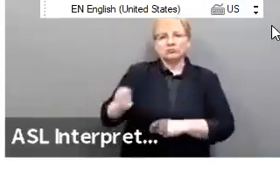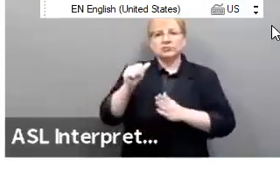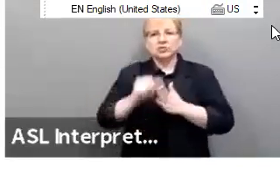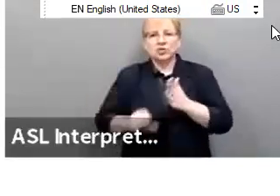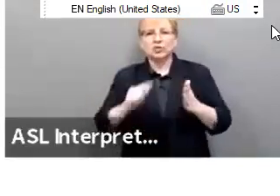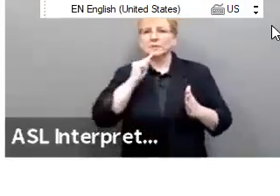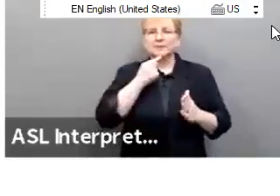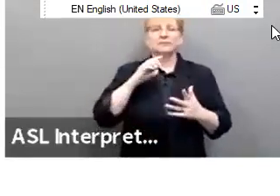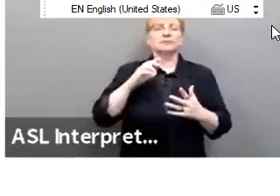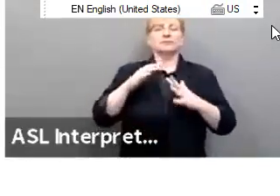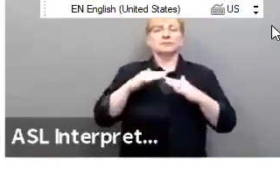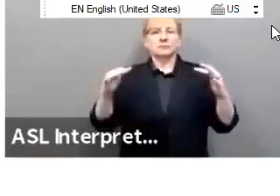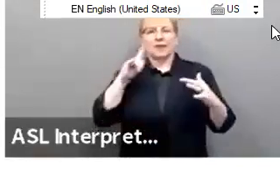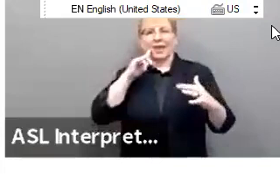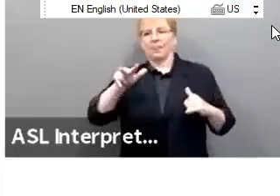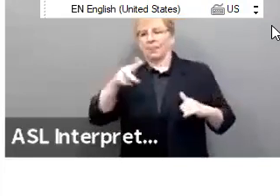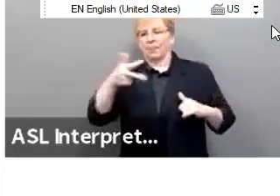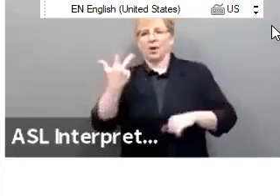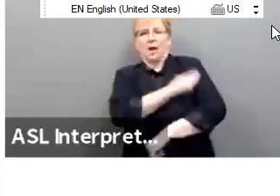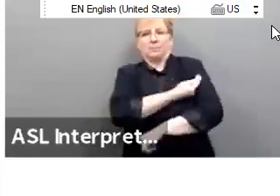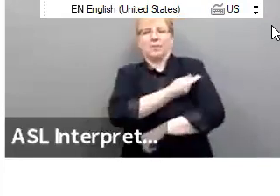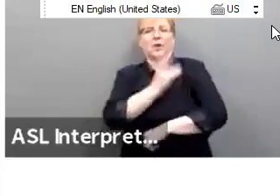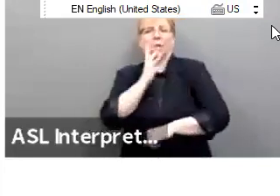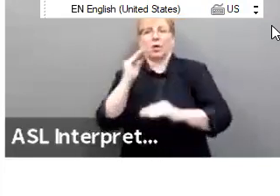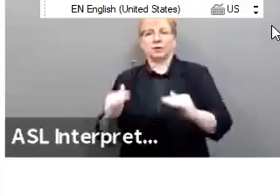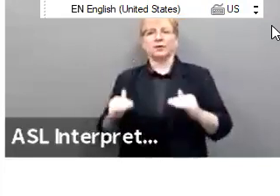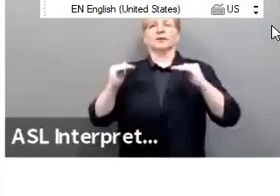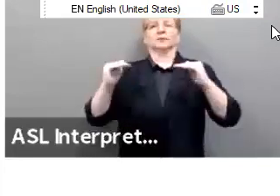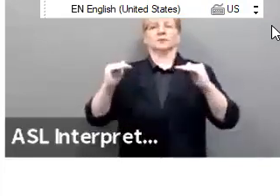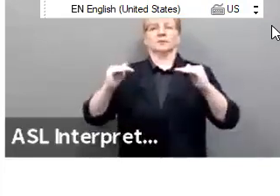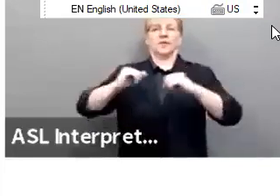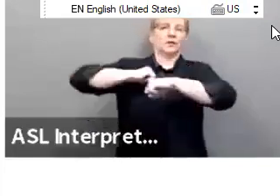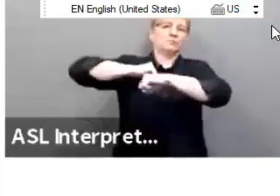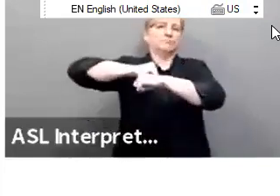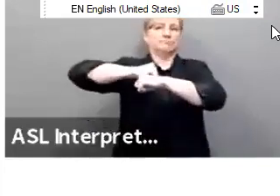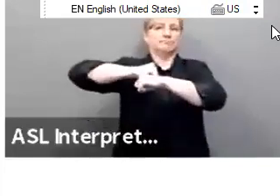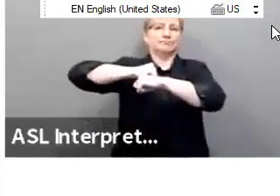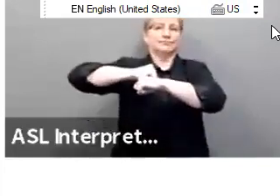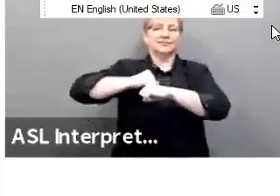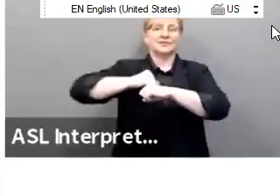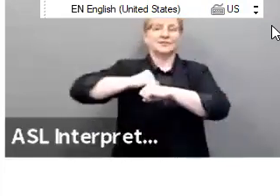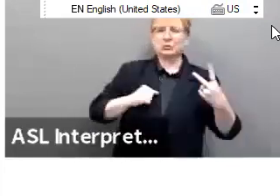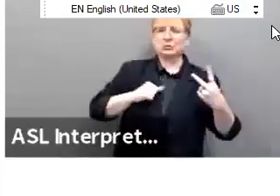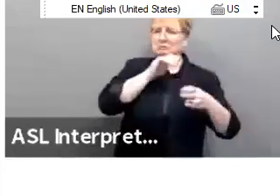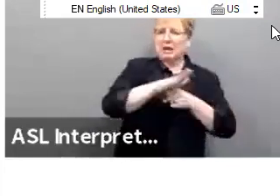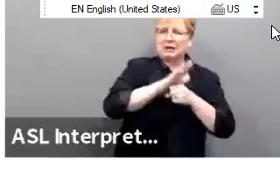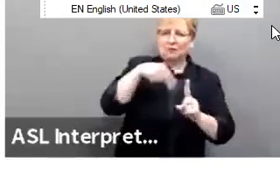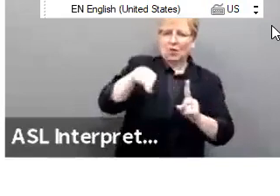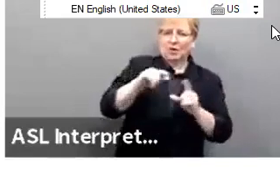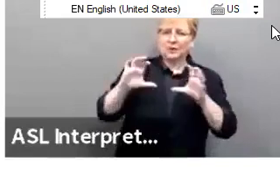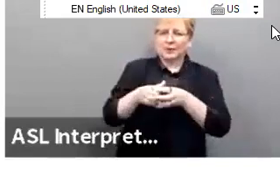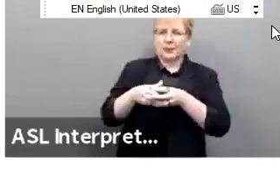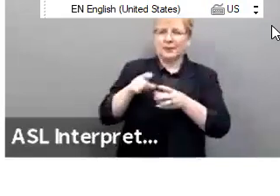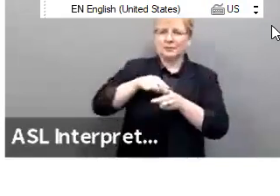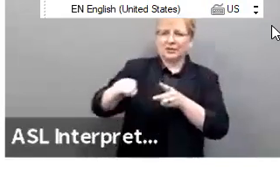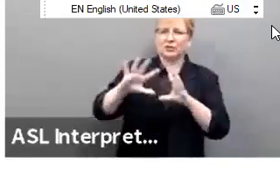no pueden vacunarse y las personas que tienen trastornos inmunológicos sí pueden, pero hay estudios que indican